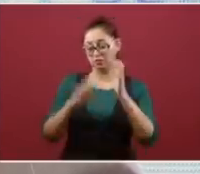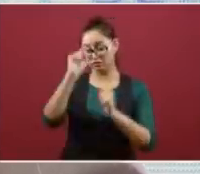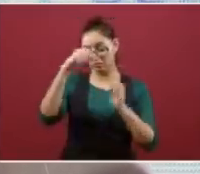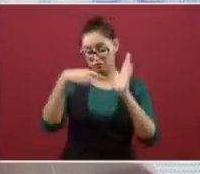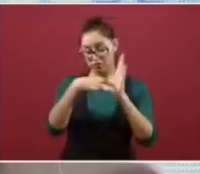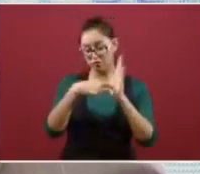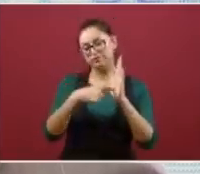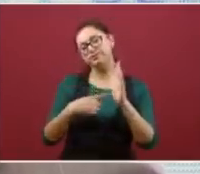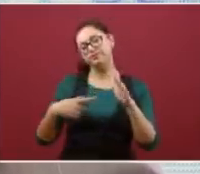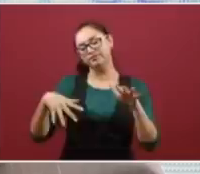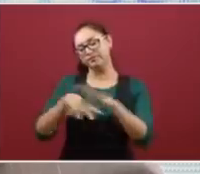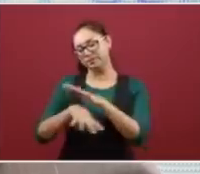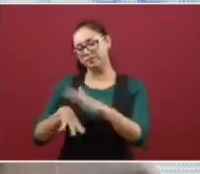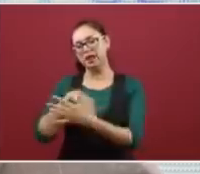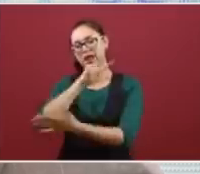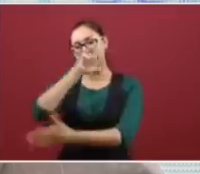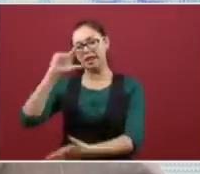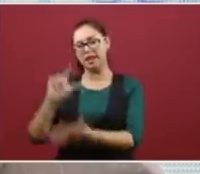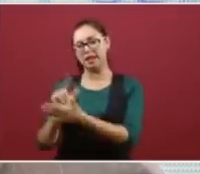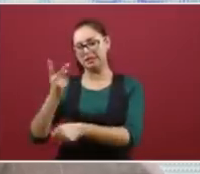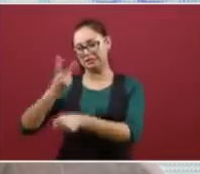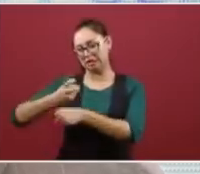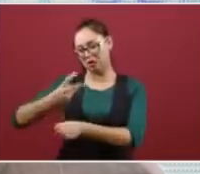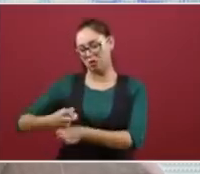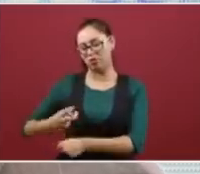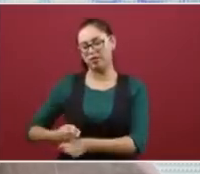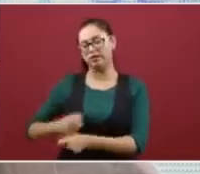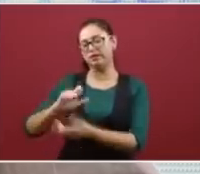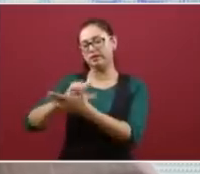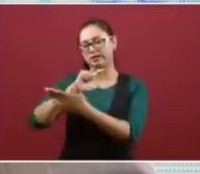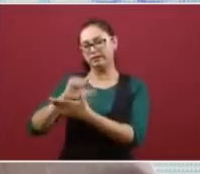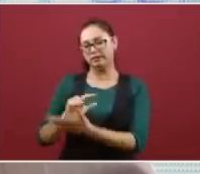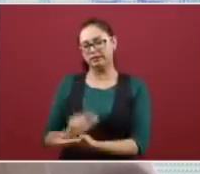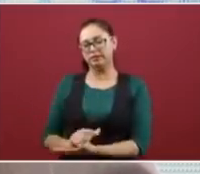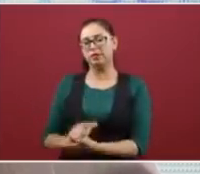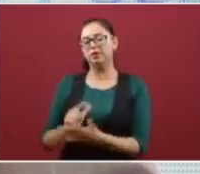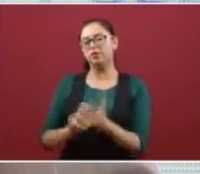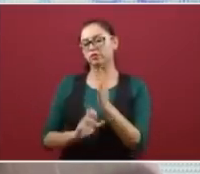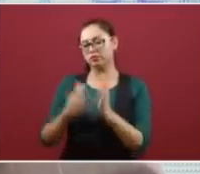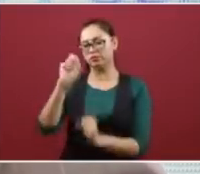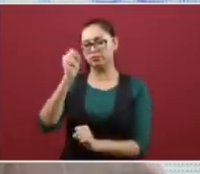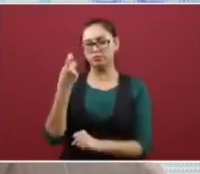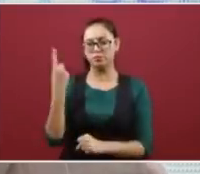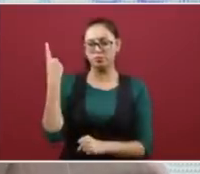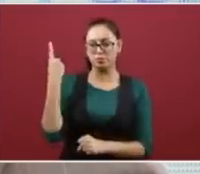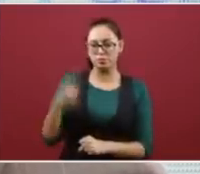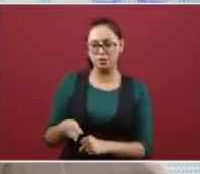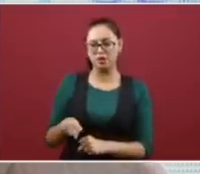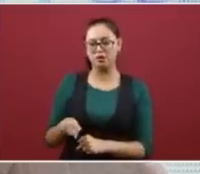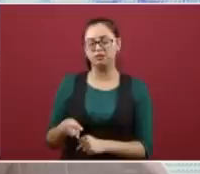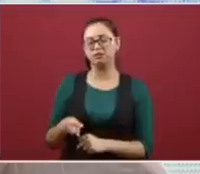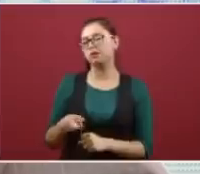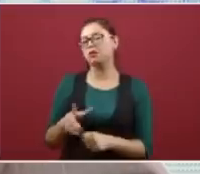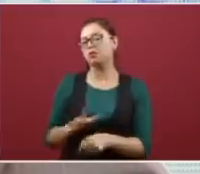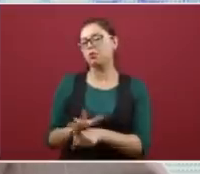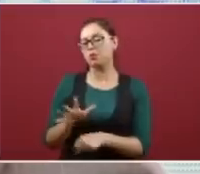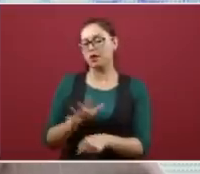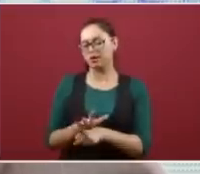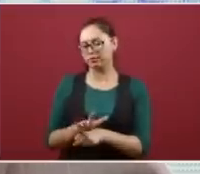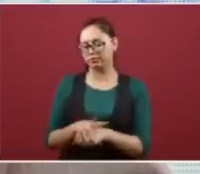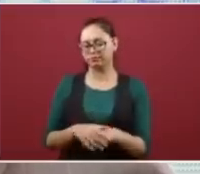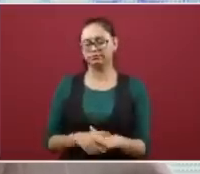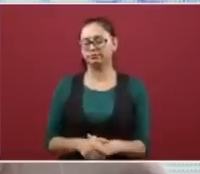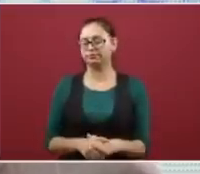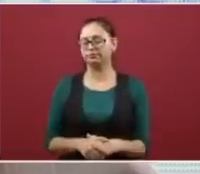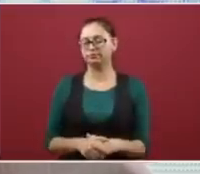reformas y estas reformas que mandata que mandata la constitución son las siguientes